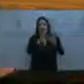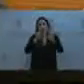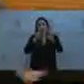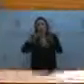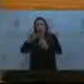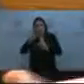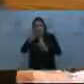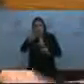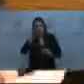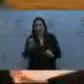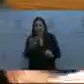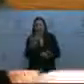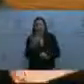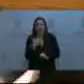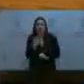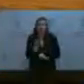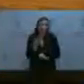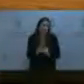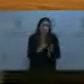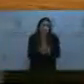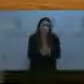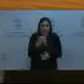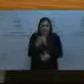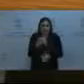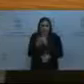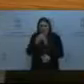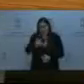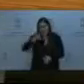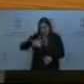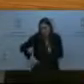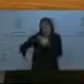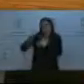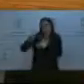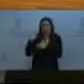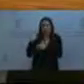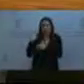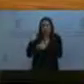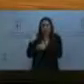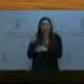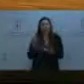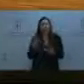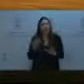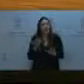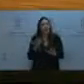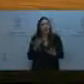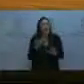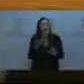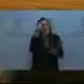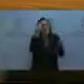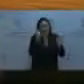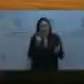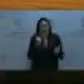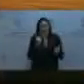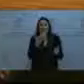del 2014, porque ya los di en otro pleno. Pero, solamente, les invito a pensar si las